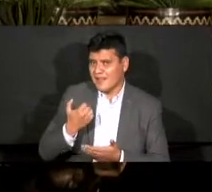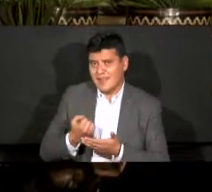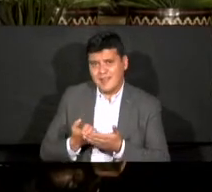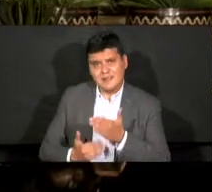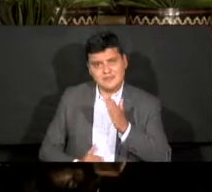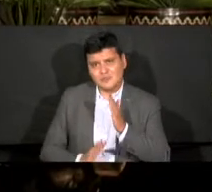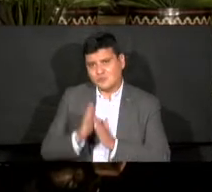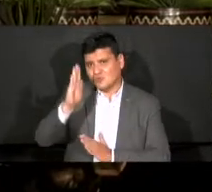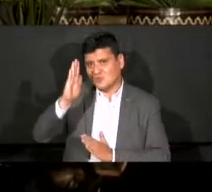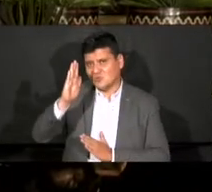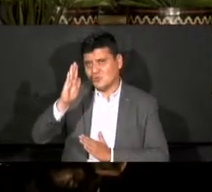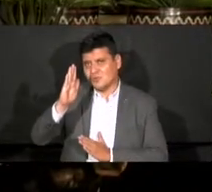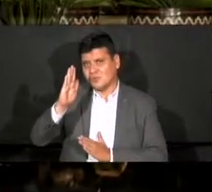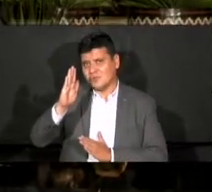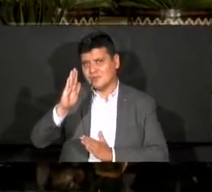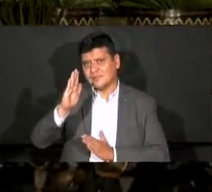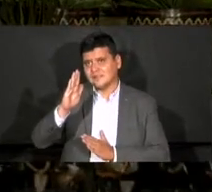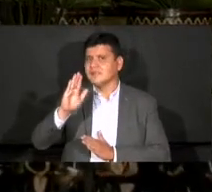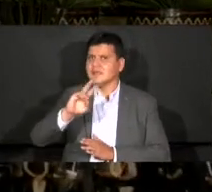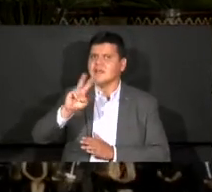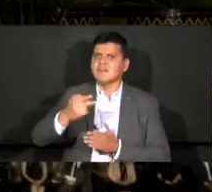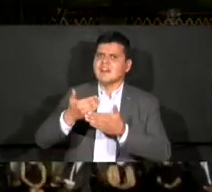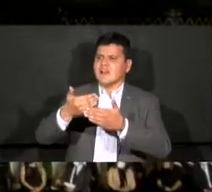gobernador Aloy Saliente.